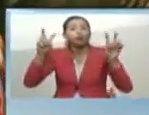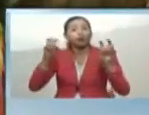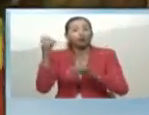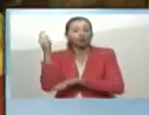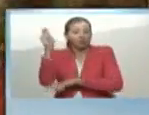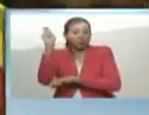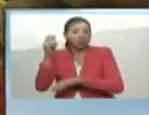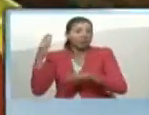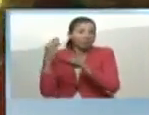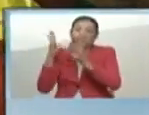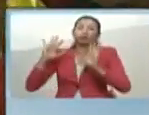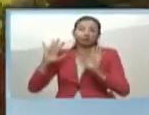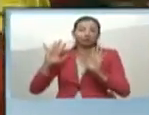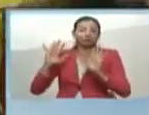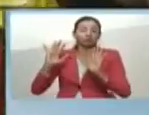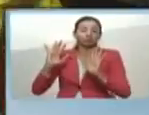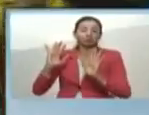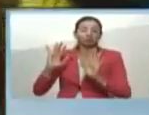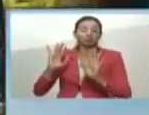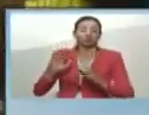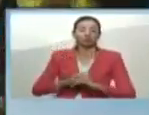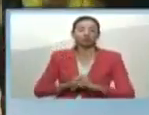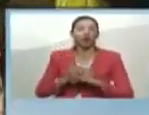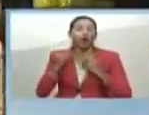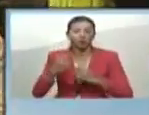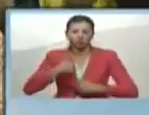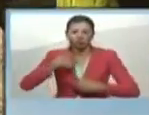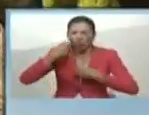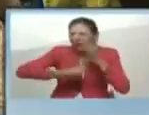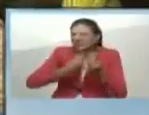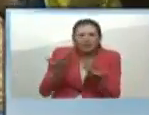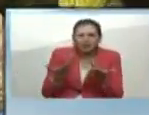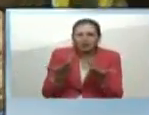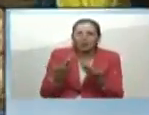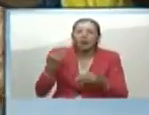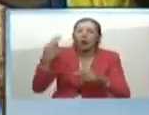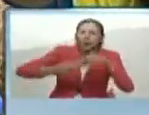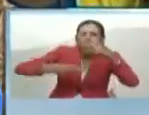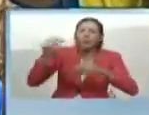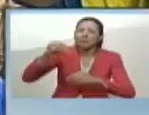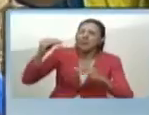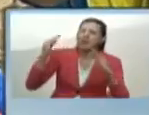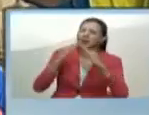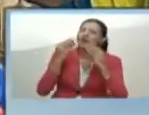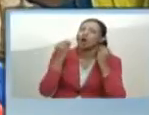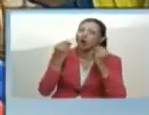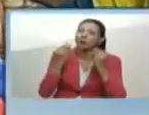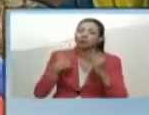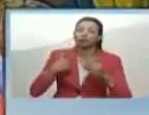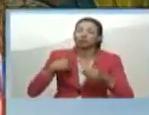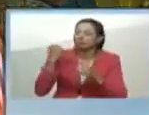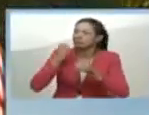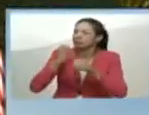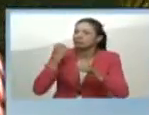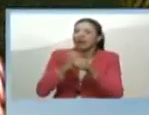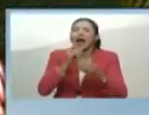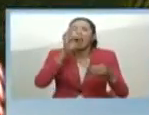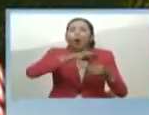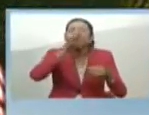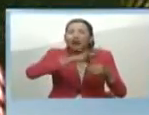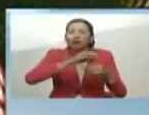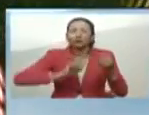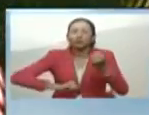derecha y cómo lo voy a hacer con trabajo trabajando Mira trabajando ahorrando administrando invirtiendo